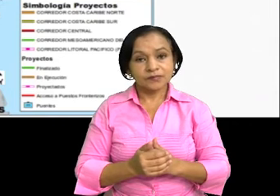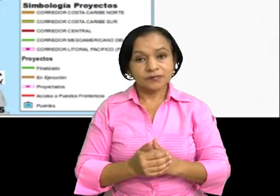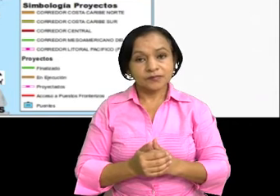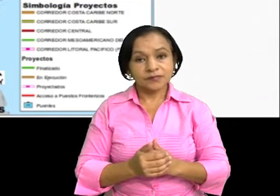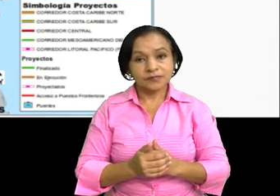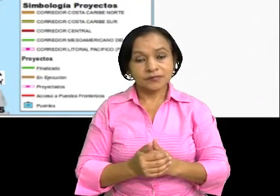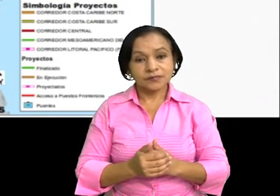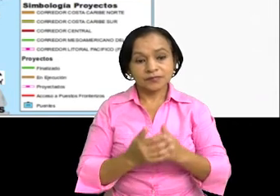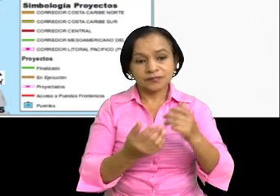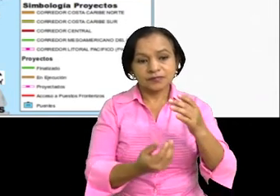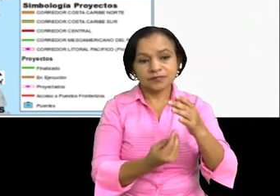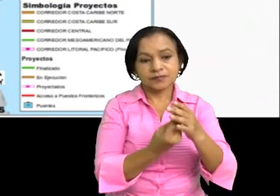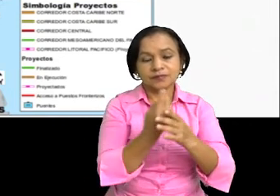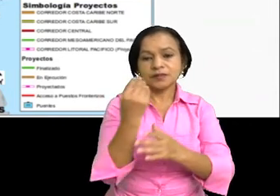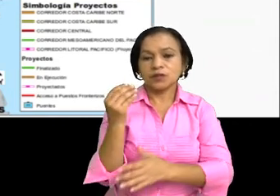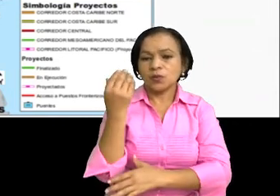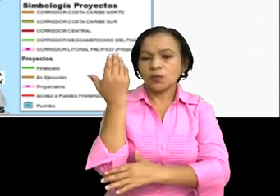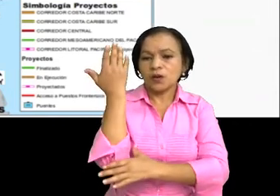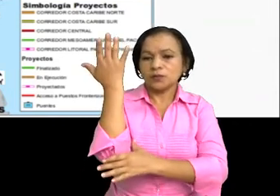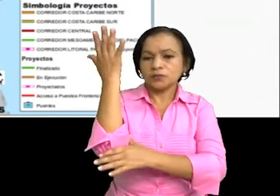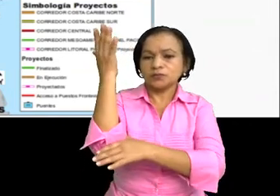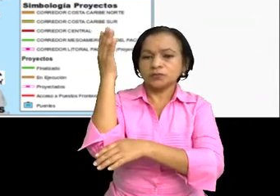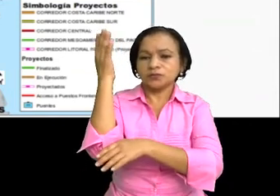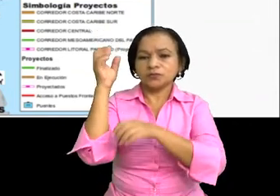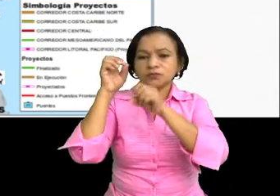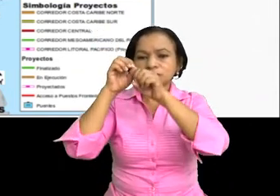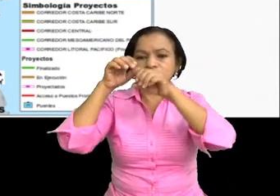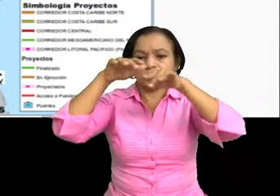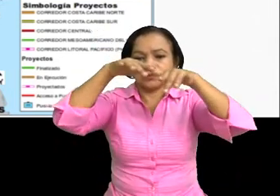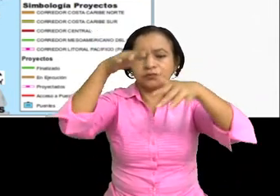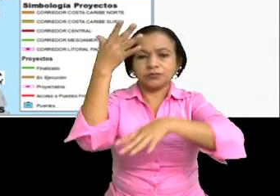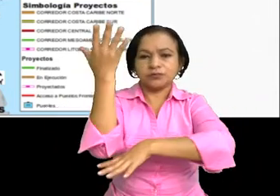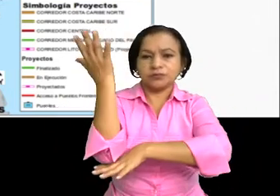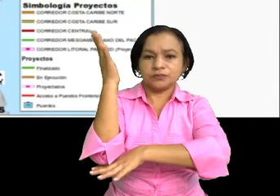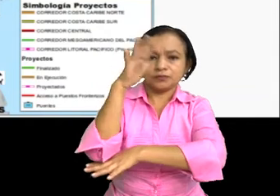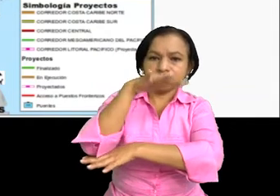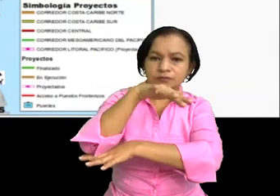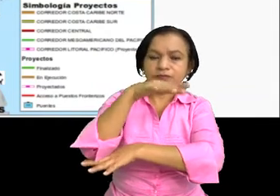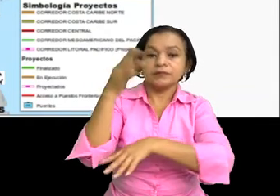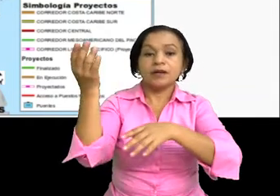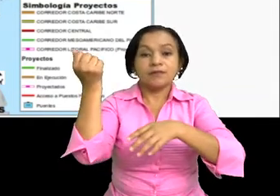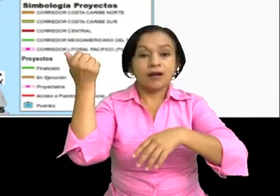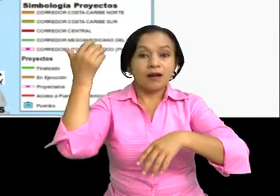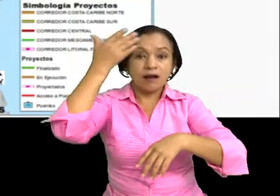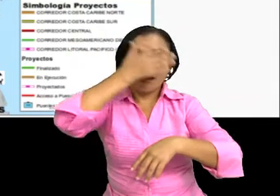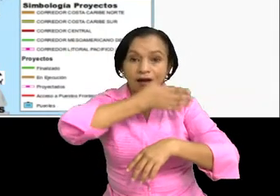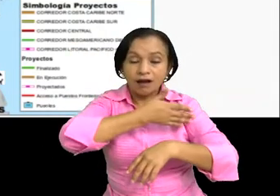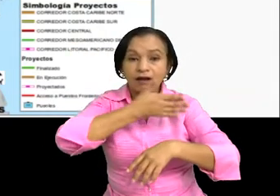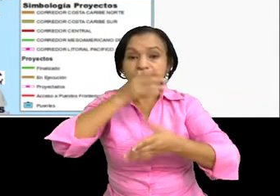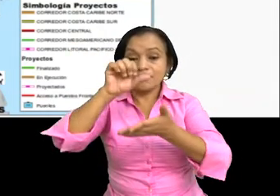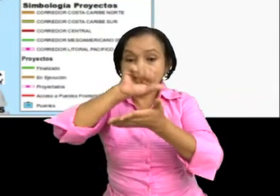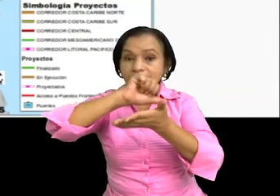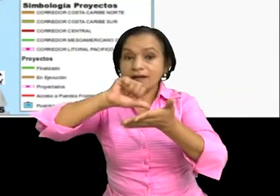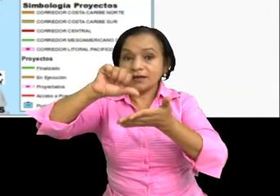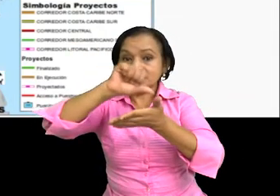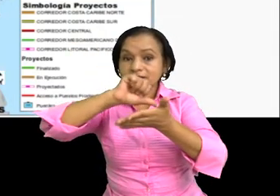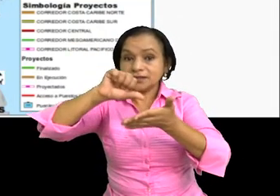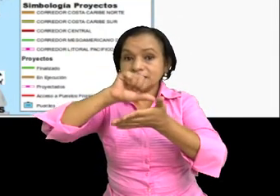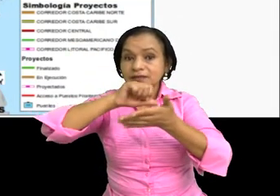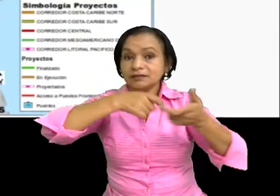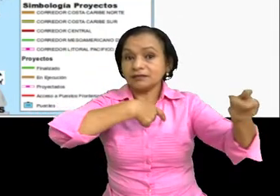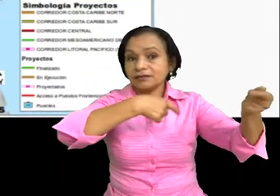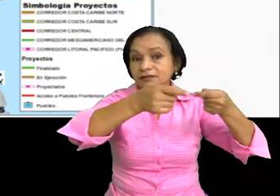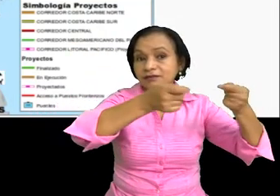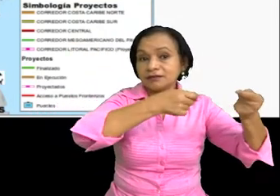del cultivo de la palma africana y en una mayor productividad de la palma, del aceite de palma y de